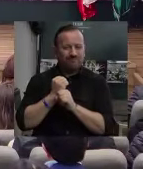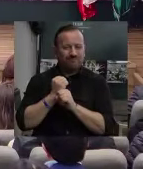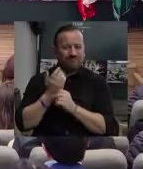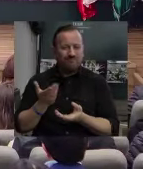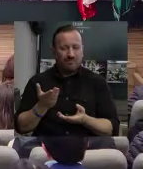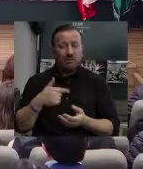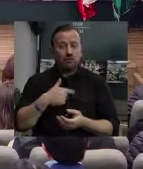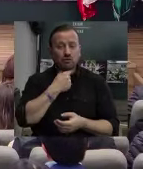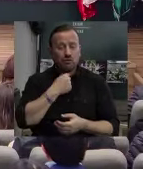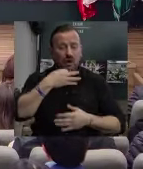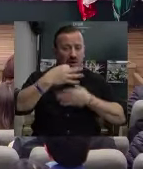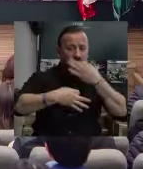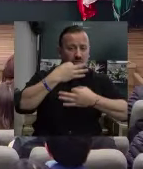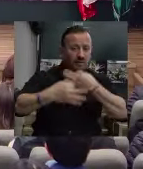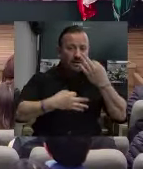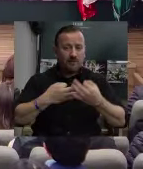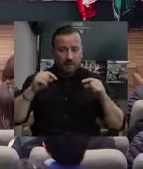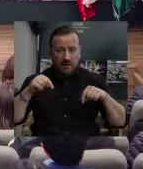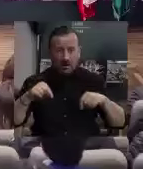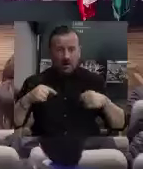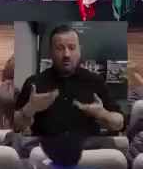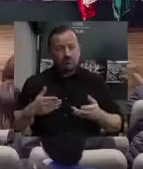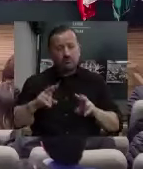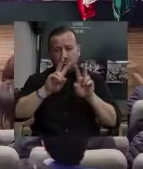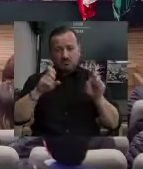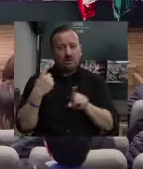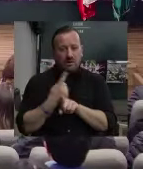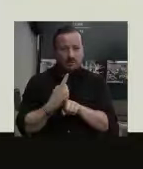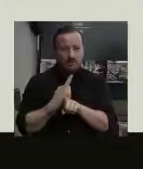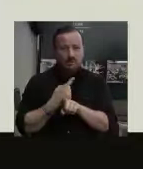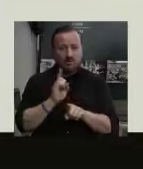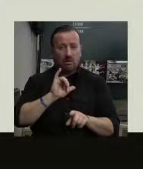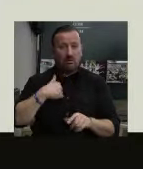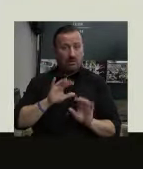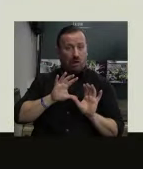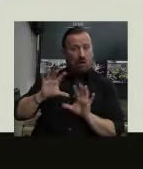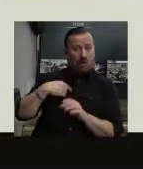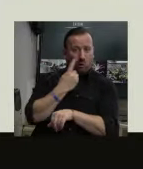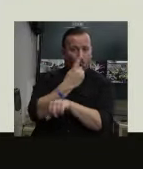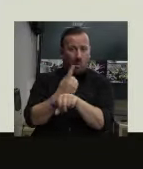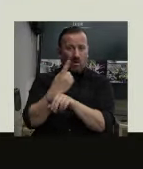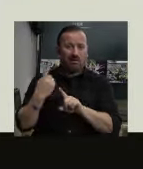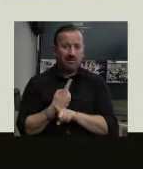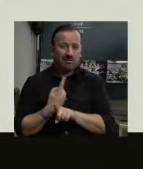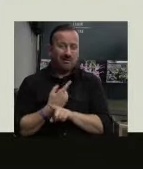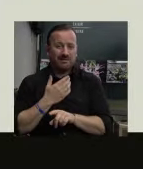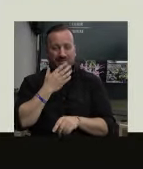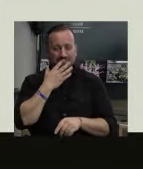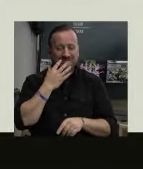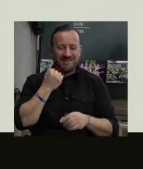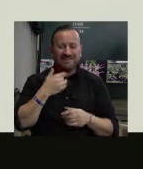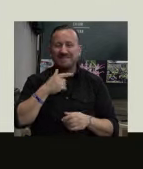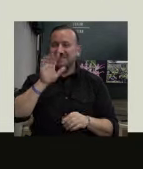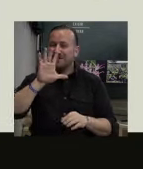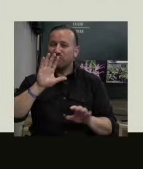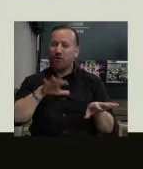quiero plantearles como en esta horita de conversada espero que no me odien después de una hora como cinco cosas que les